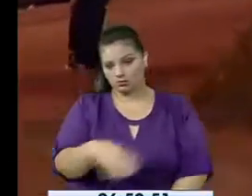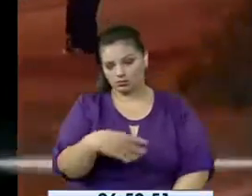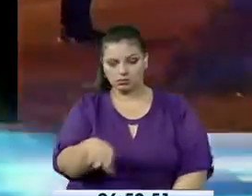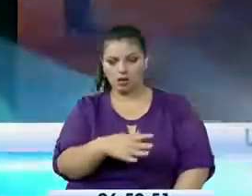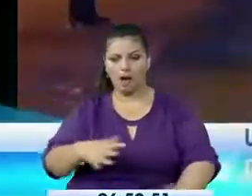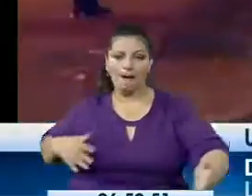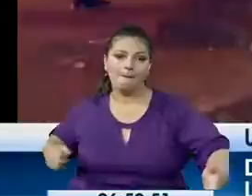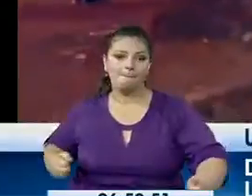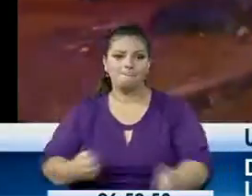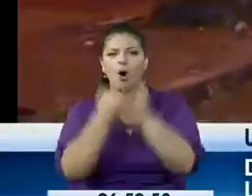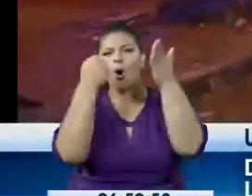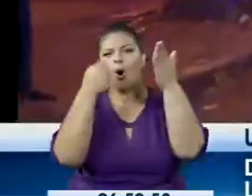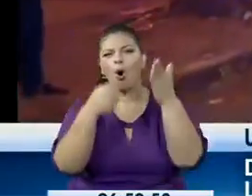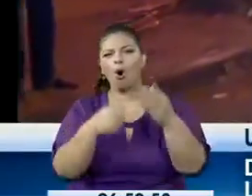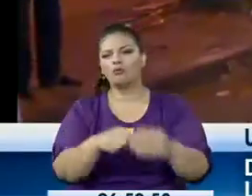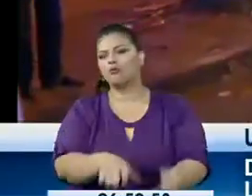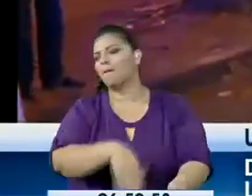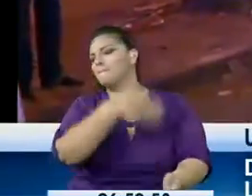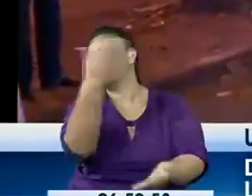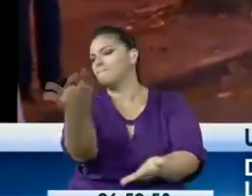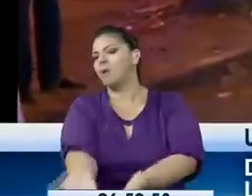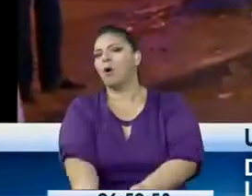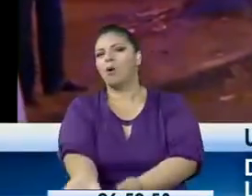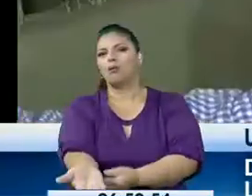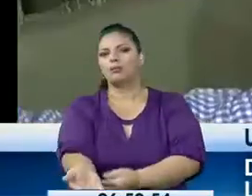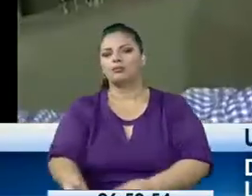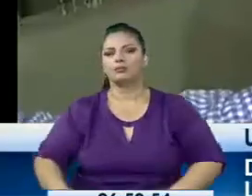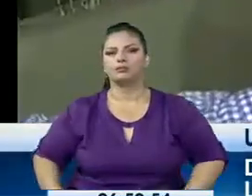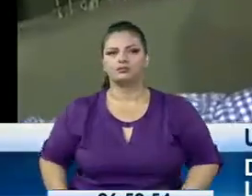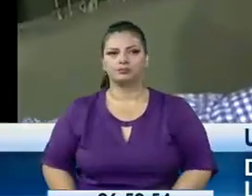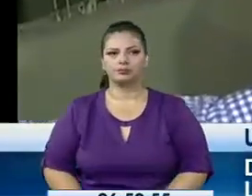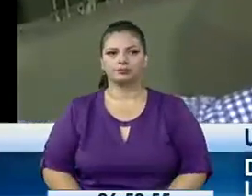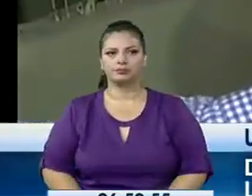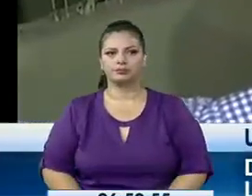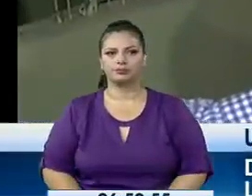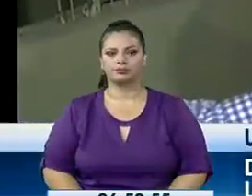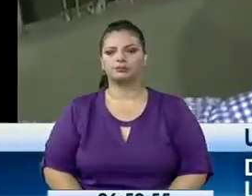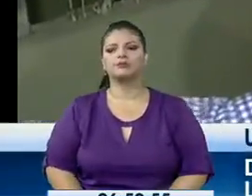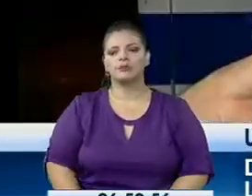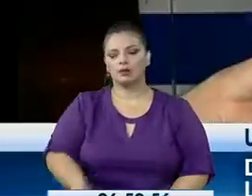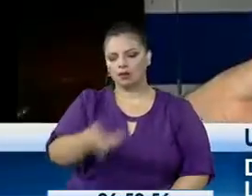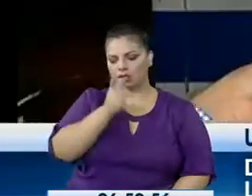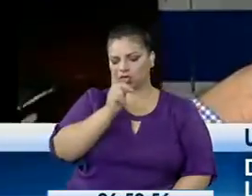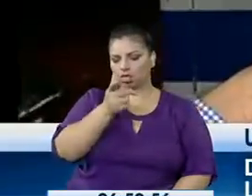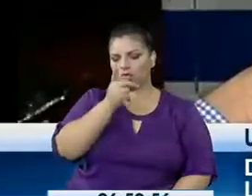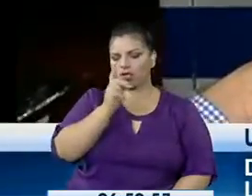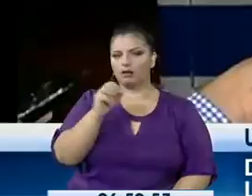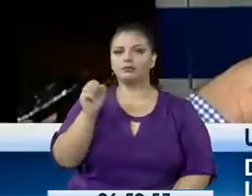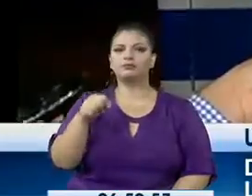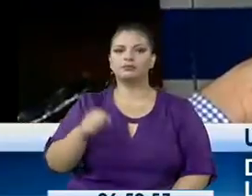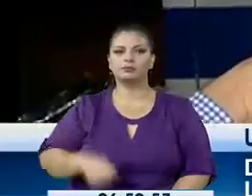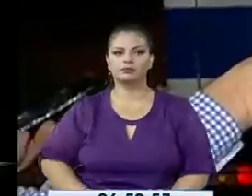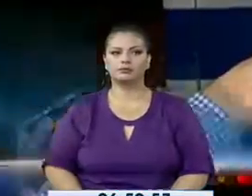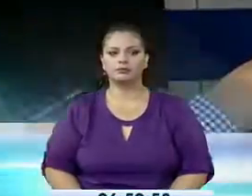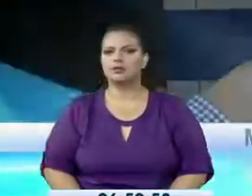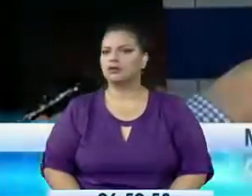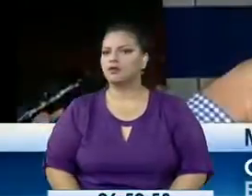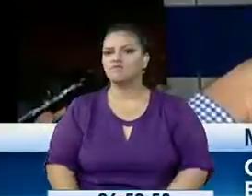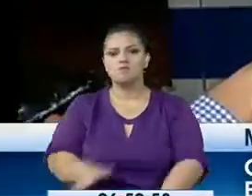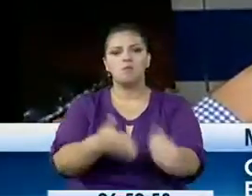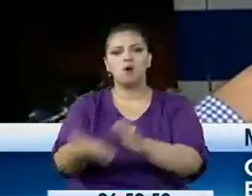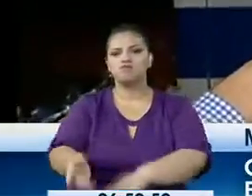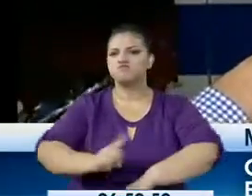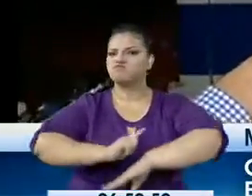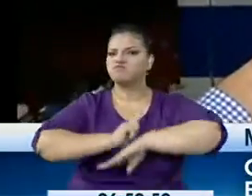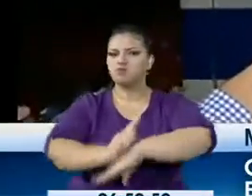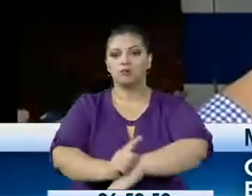que está ahí y rebota al suelo. ¿Y qué iba? ¿Exceso de velocidad de repente? No, parece que venía tomado él. La muerte fue instantánea. Si hubiera traído el